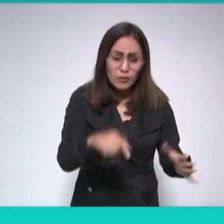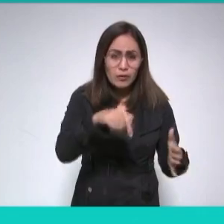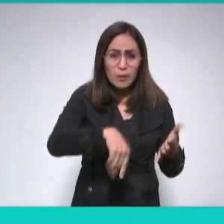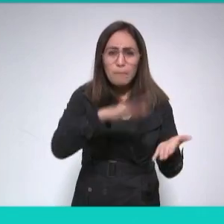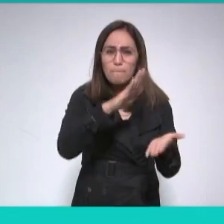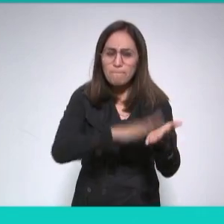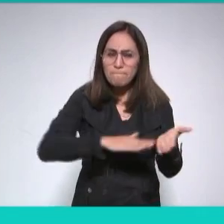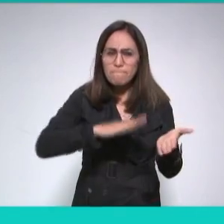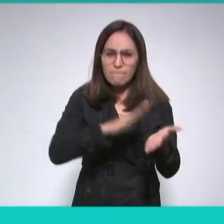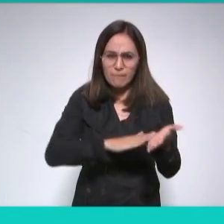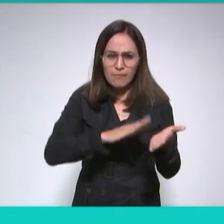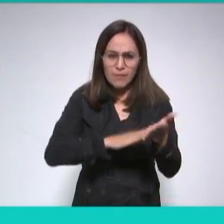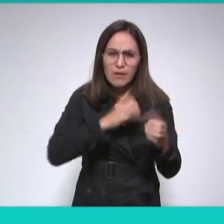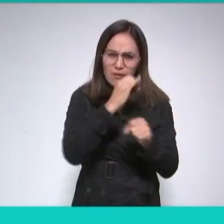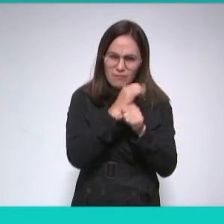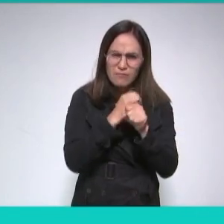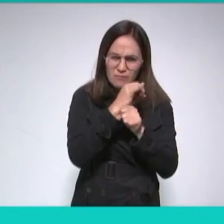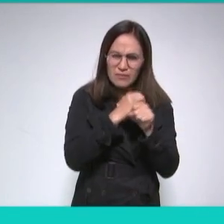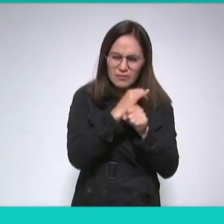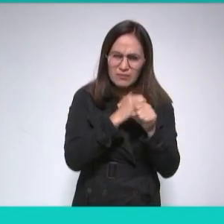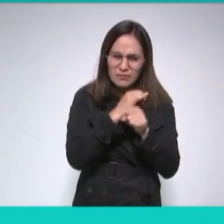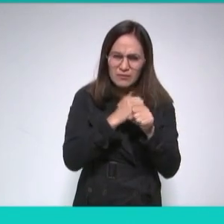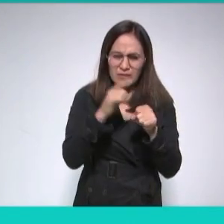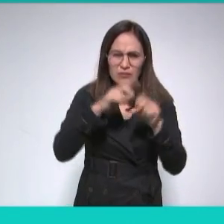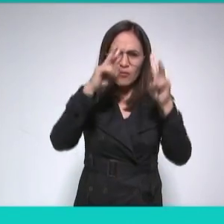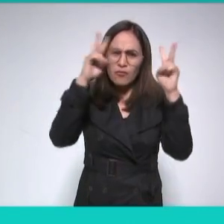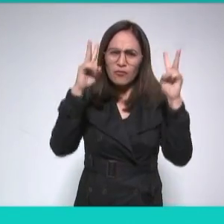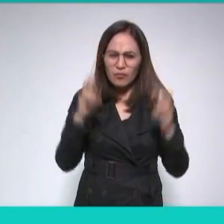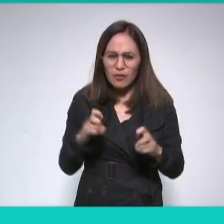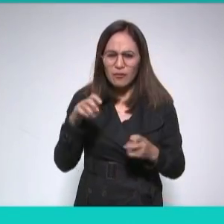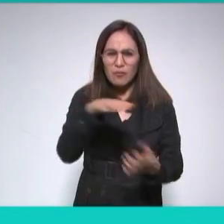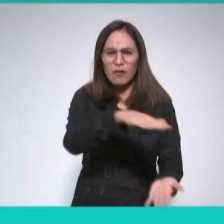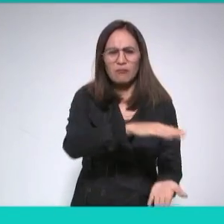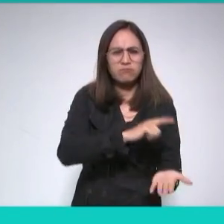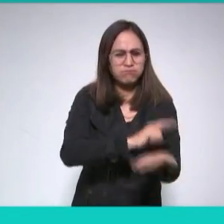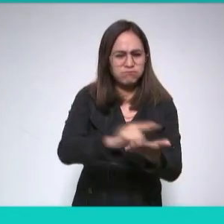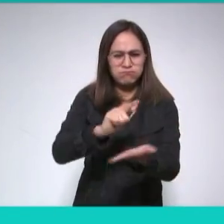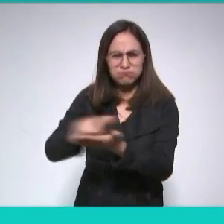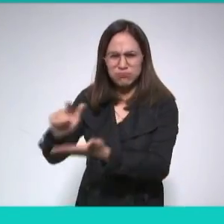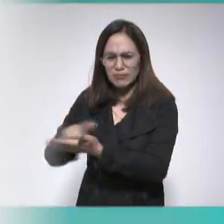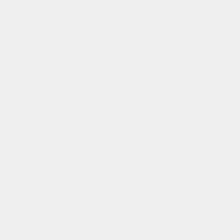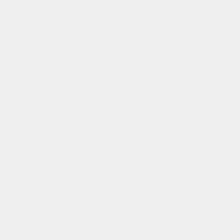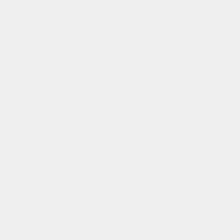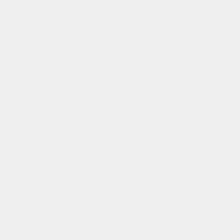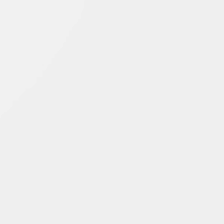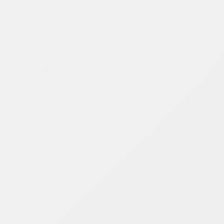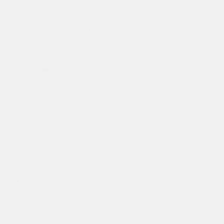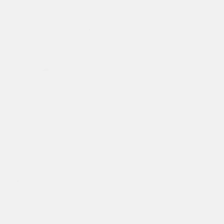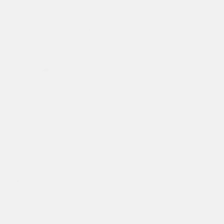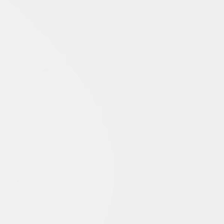documente la investigación sobre la recolección y o manejo del sargazo.